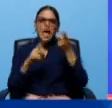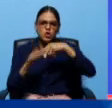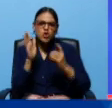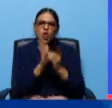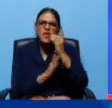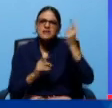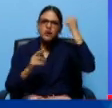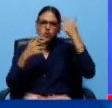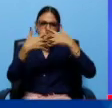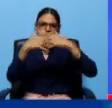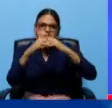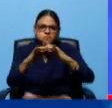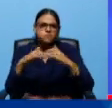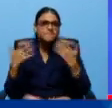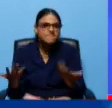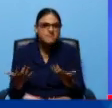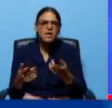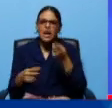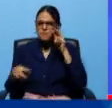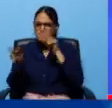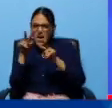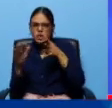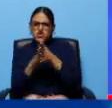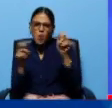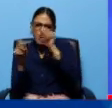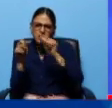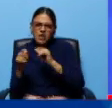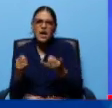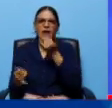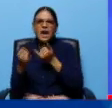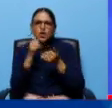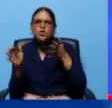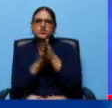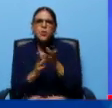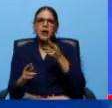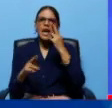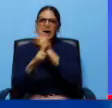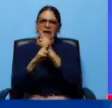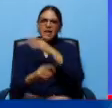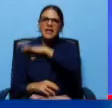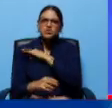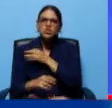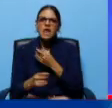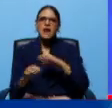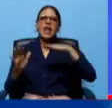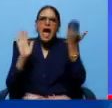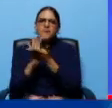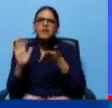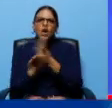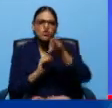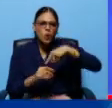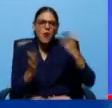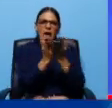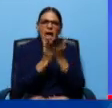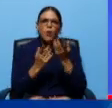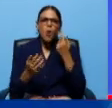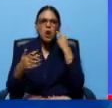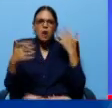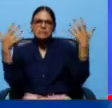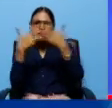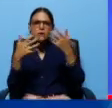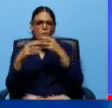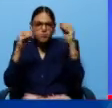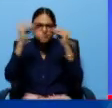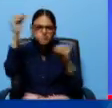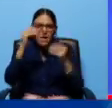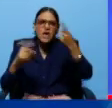cerebro. La adicción que está generando estas redes sociales está afectando la dinámica escolar, y son elementos que está sufriendo